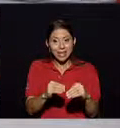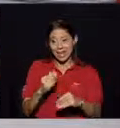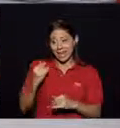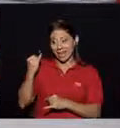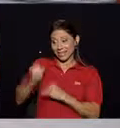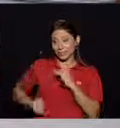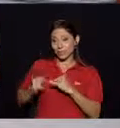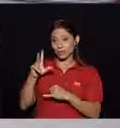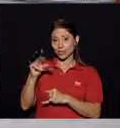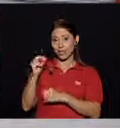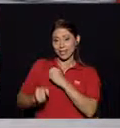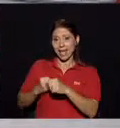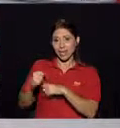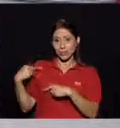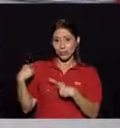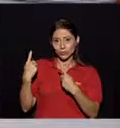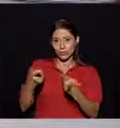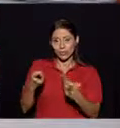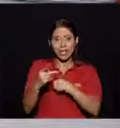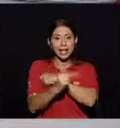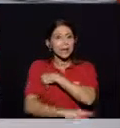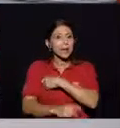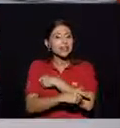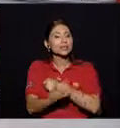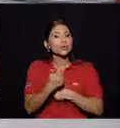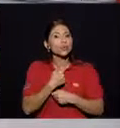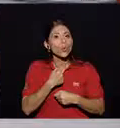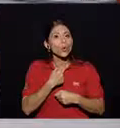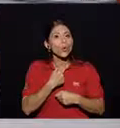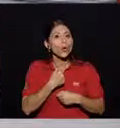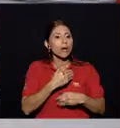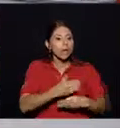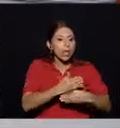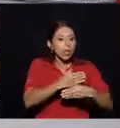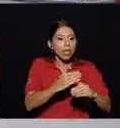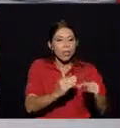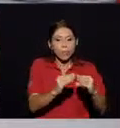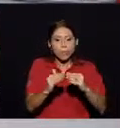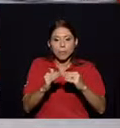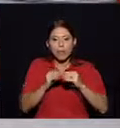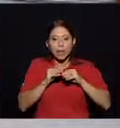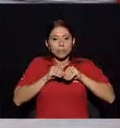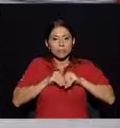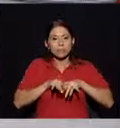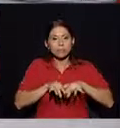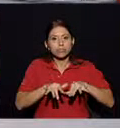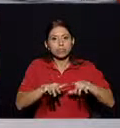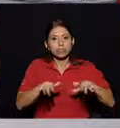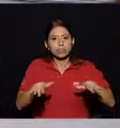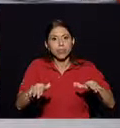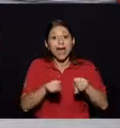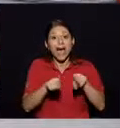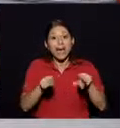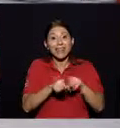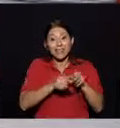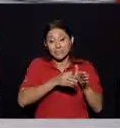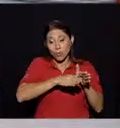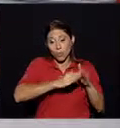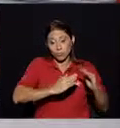décadas el país tuvo un crecimiento urbano desordenado, exponencial, extendido además